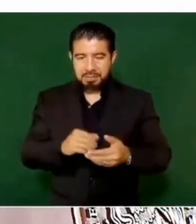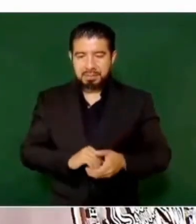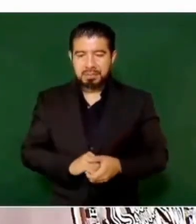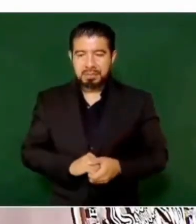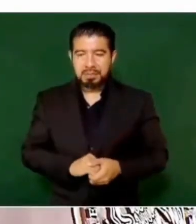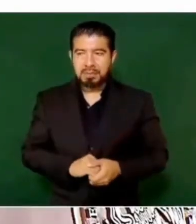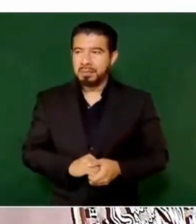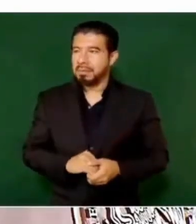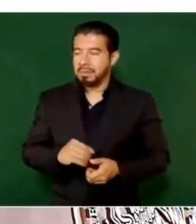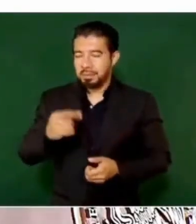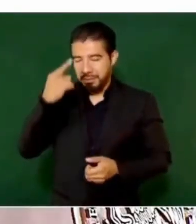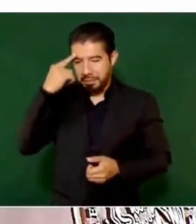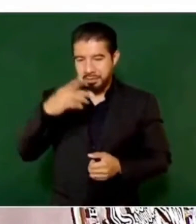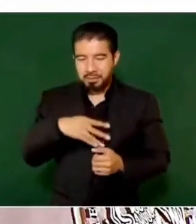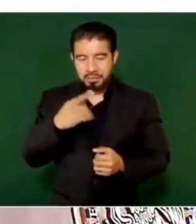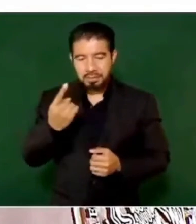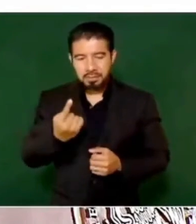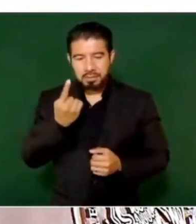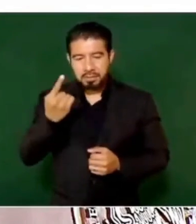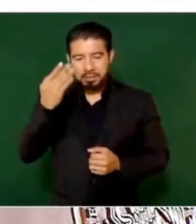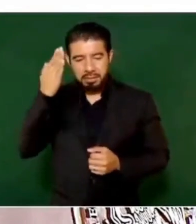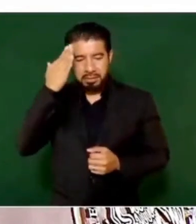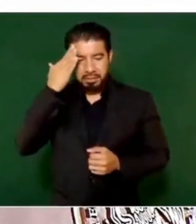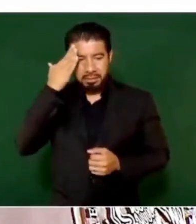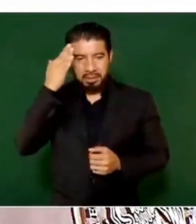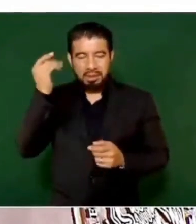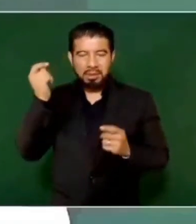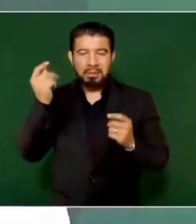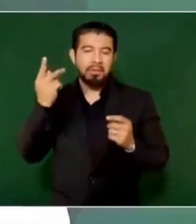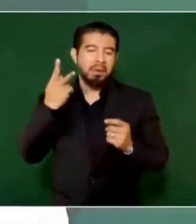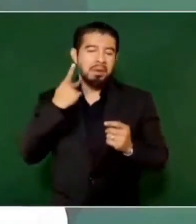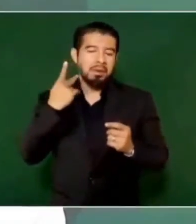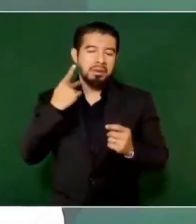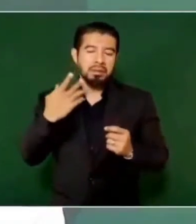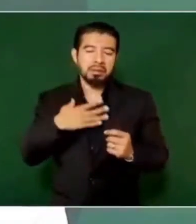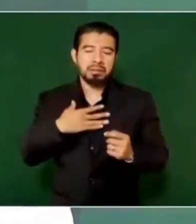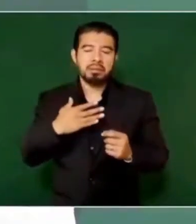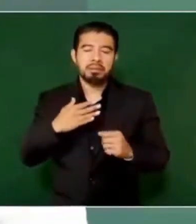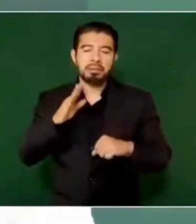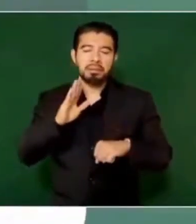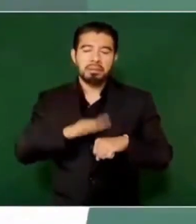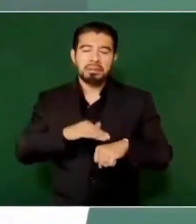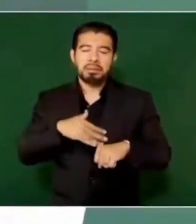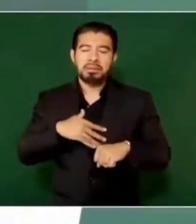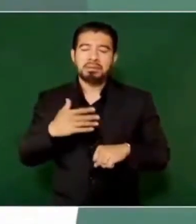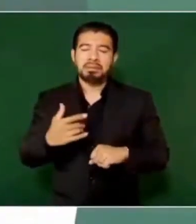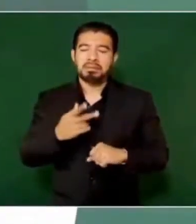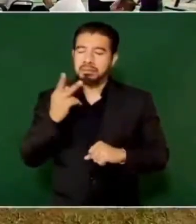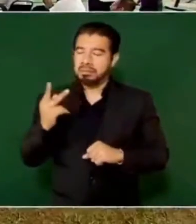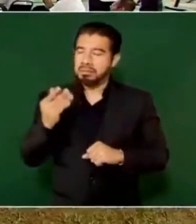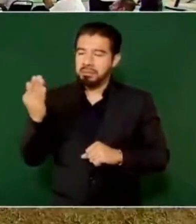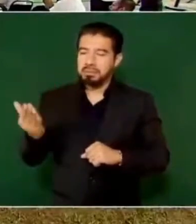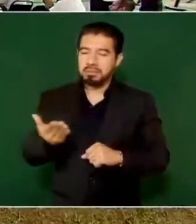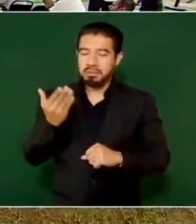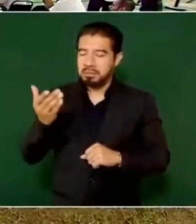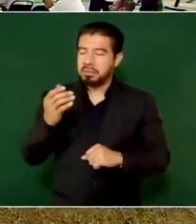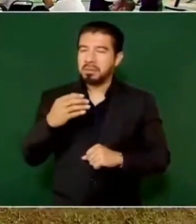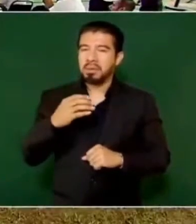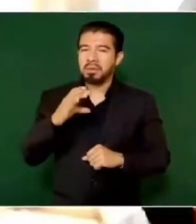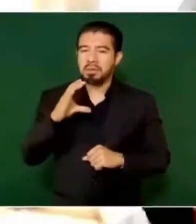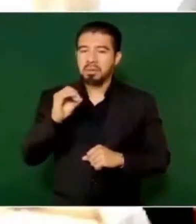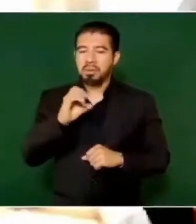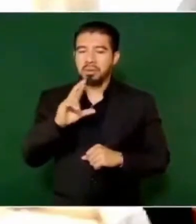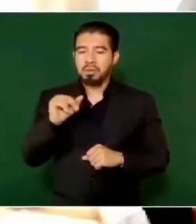a un dirigente político que haya hablado más de corrupción. No hay. En el país. No